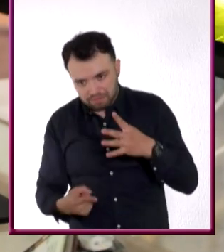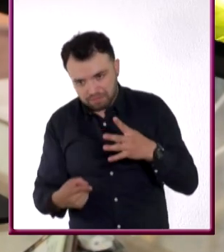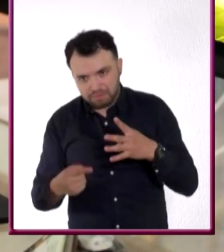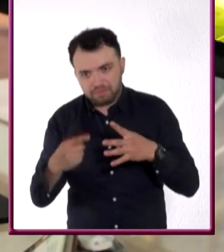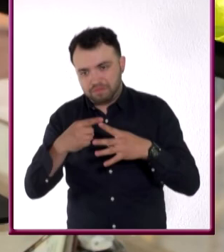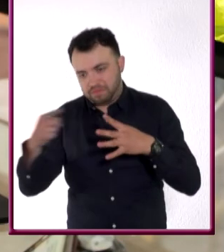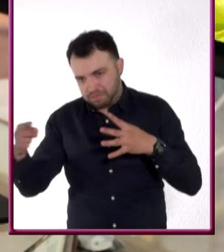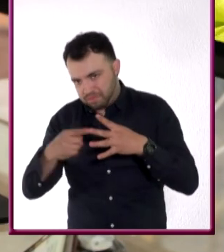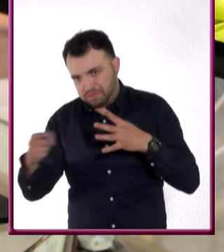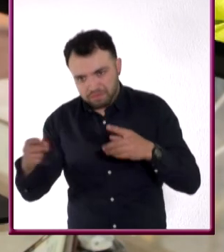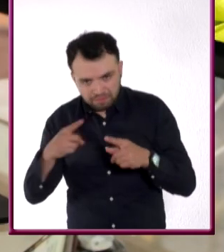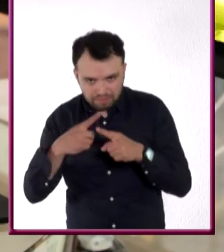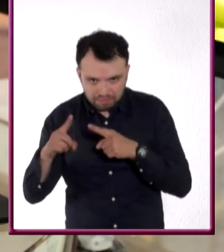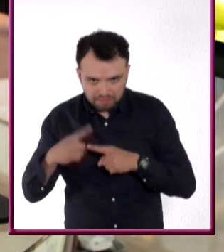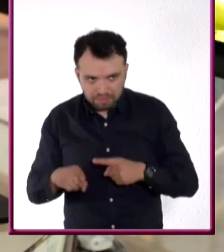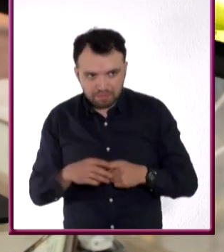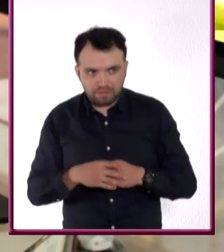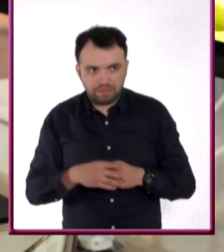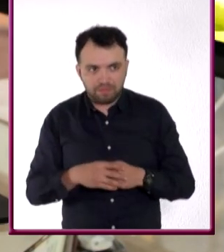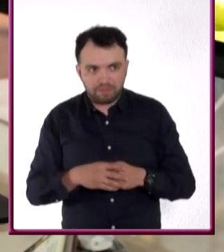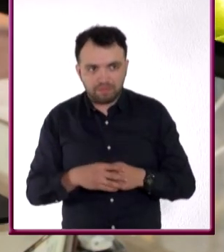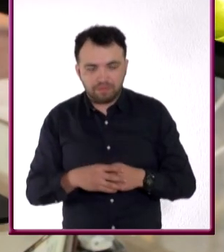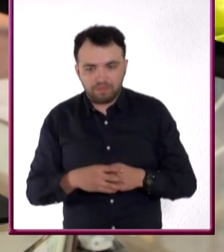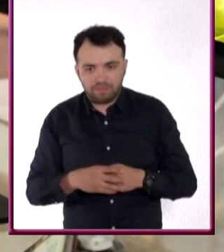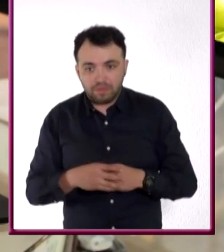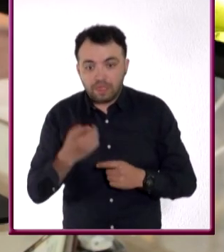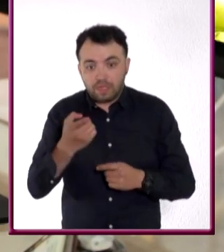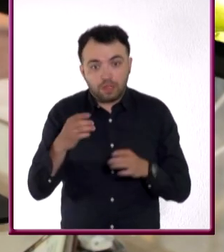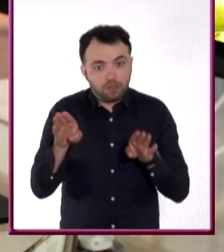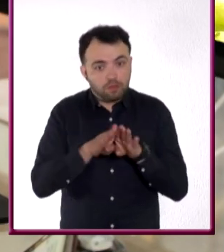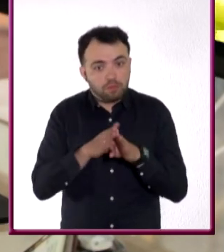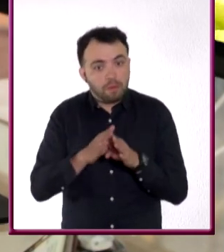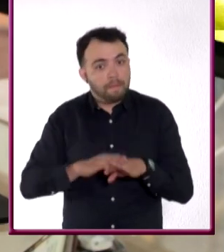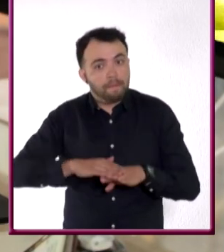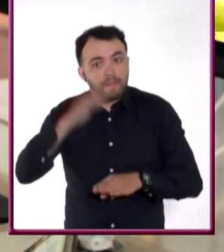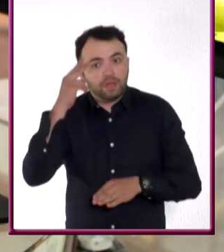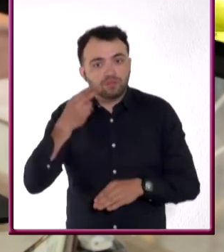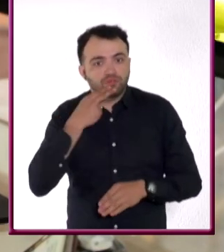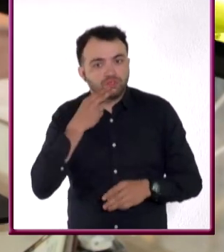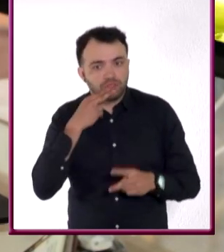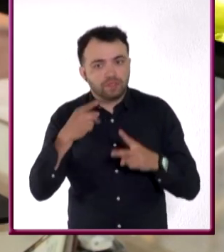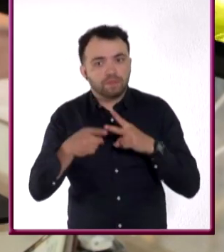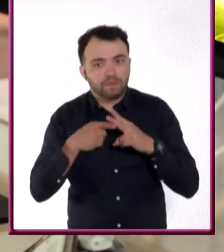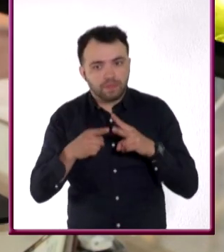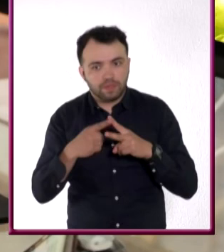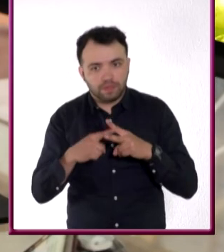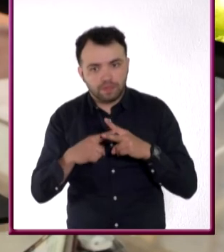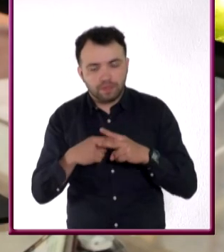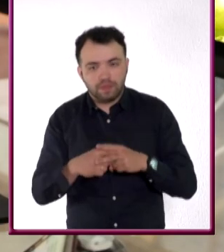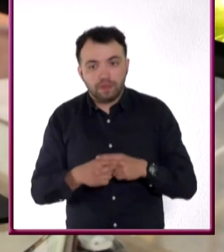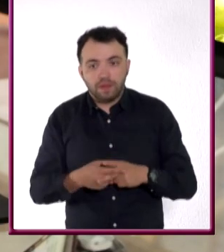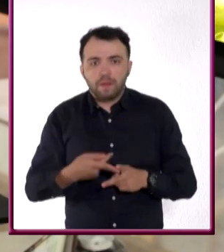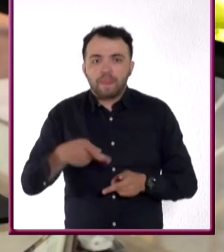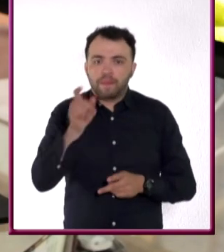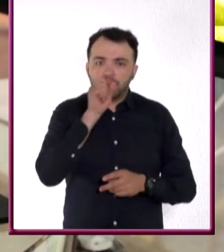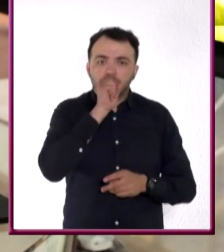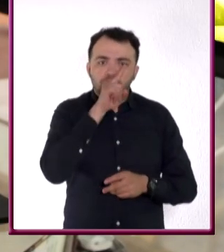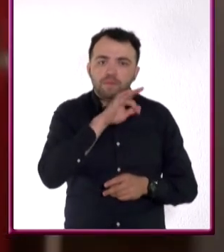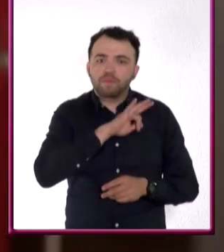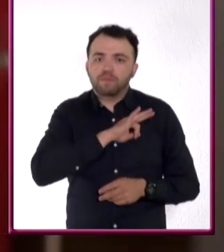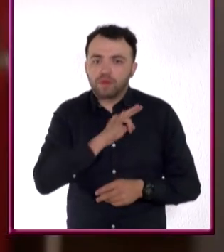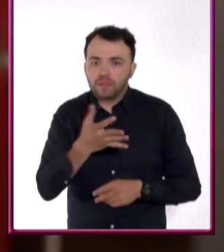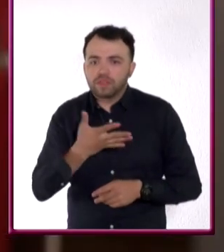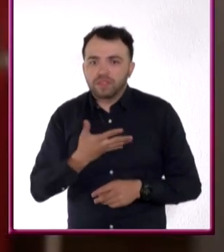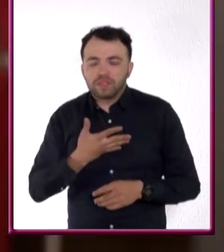Entonces, esa es como una de las herramientas que más se utilizan. Y también puedes tener otro tipo